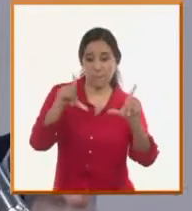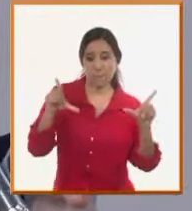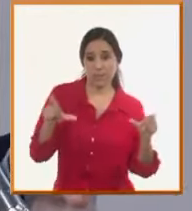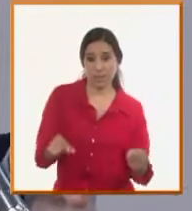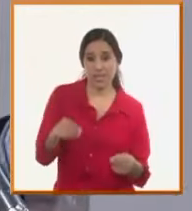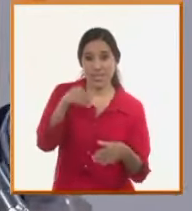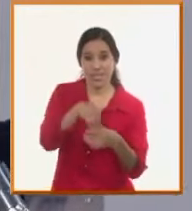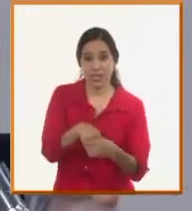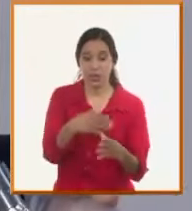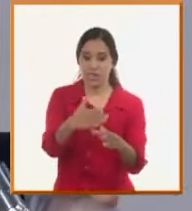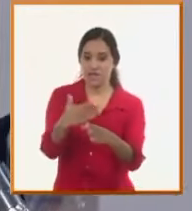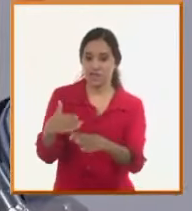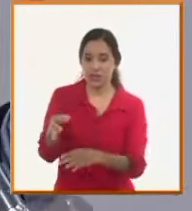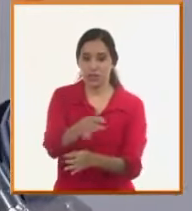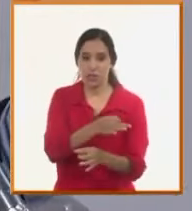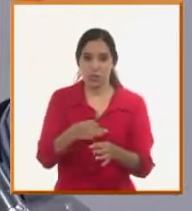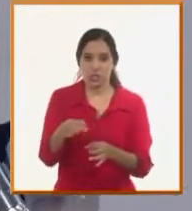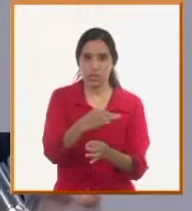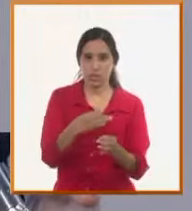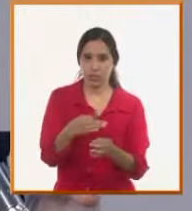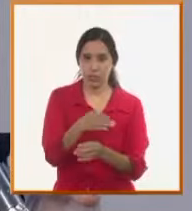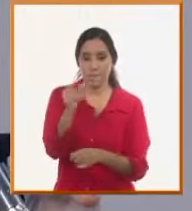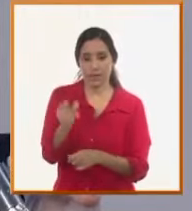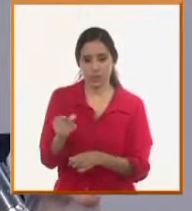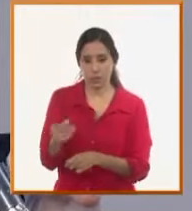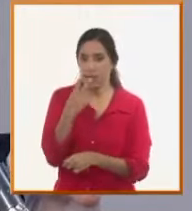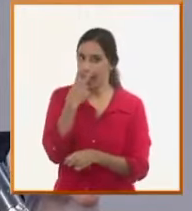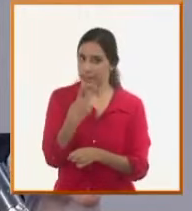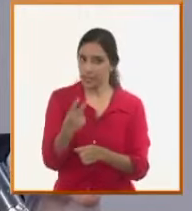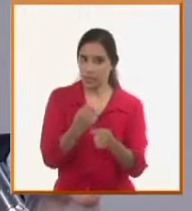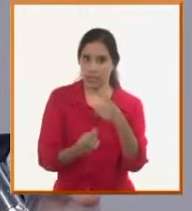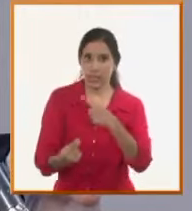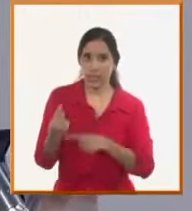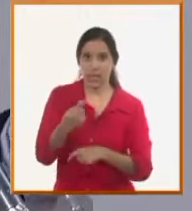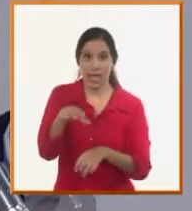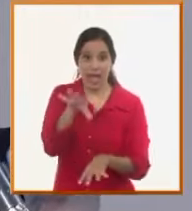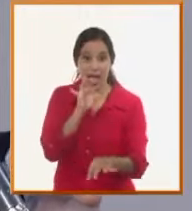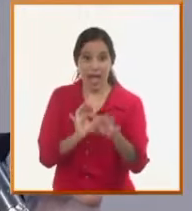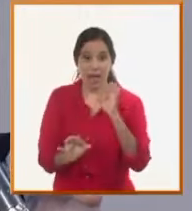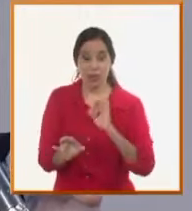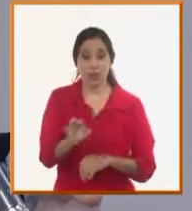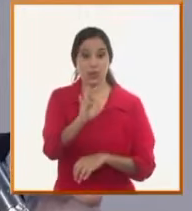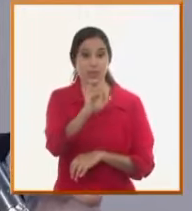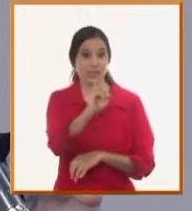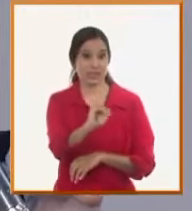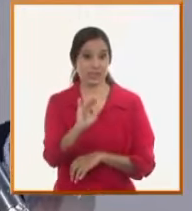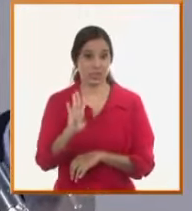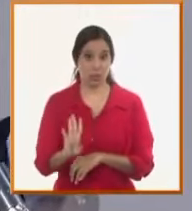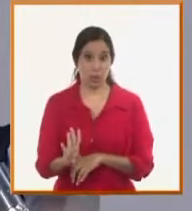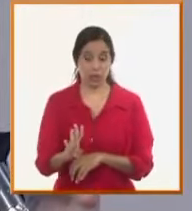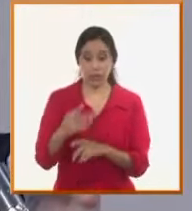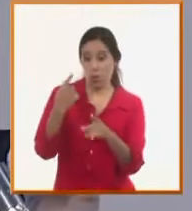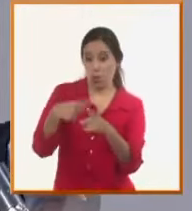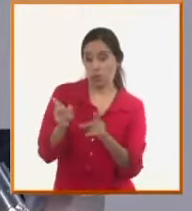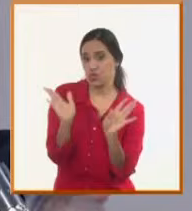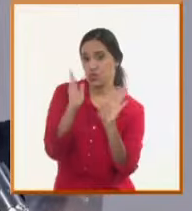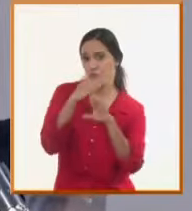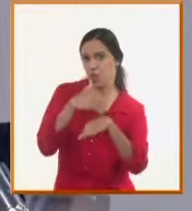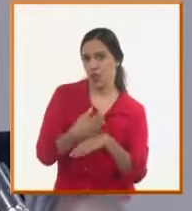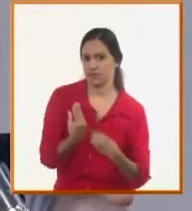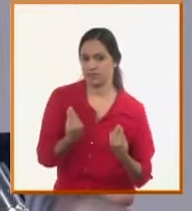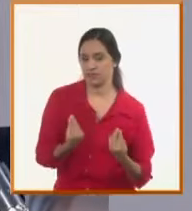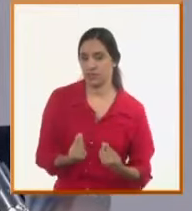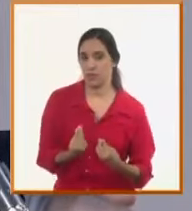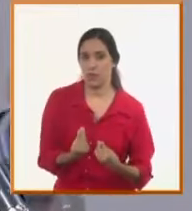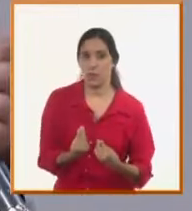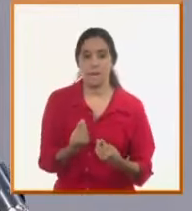de los municipios tenemos representantes, aunque a veces en muchos de ellos, solo en 64, en el resto no tenemos presencia física. En los municipios donde no